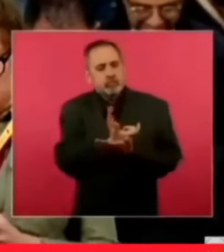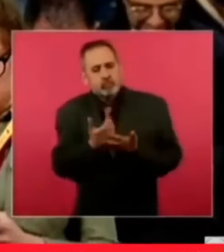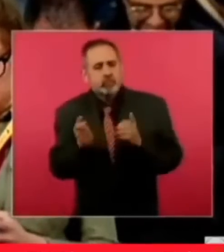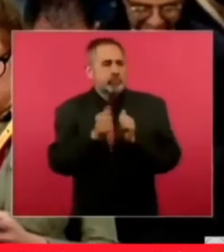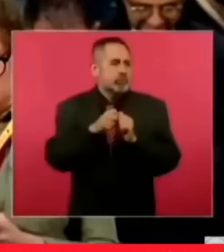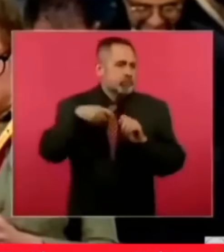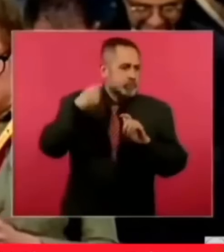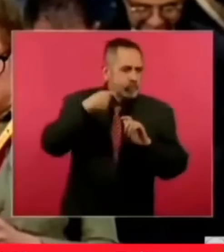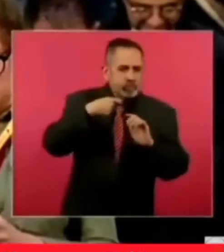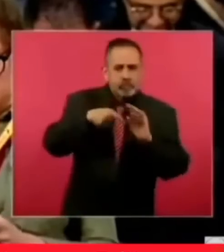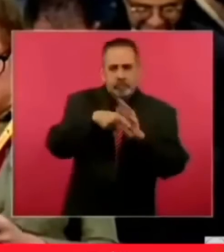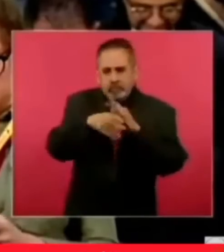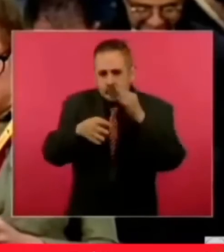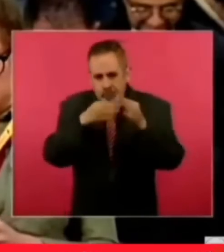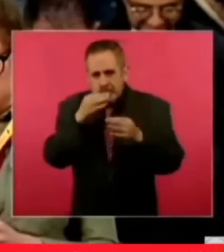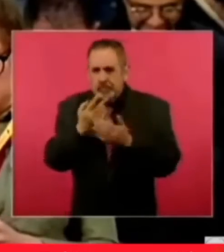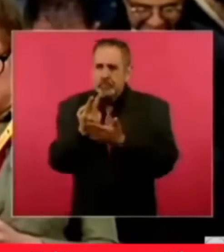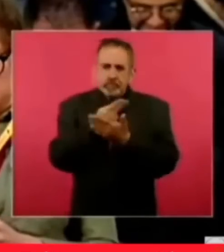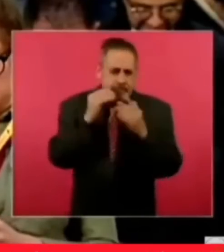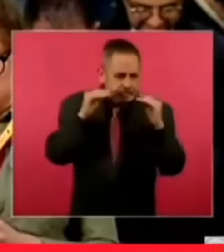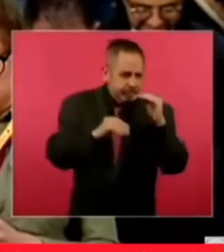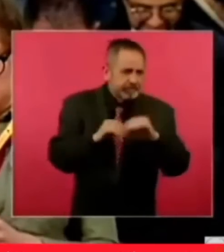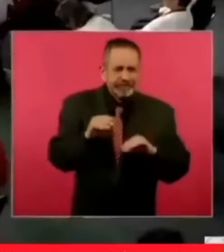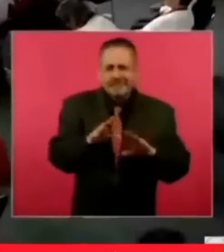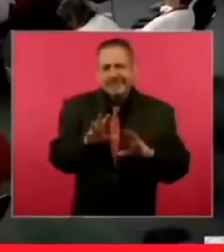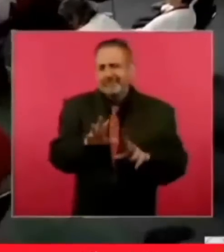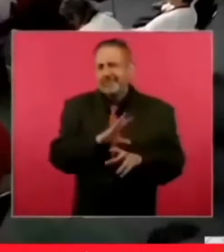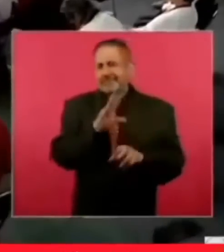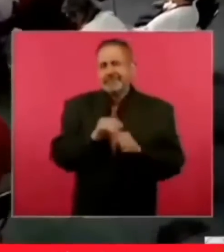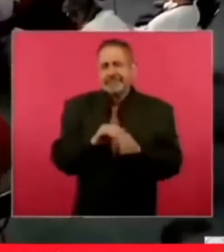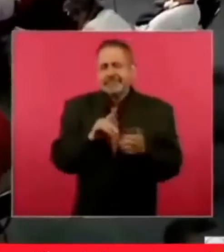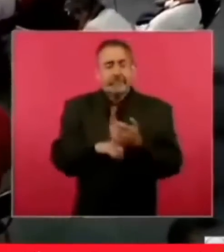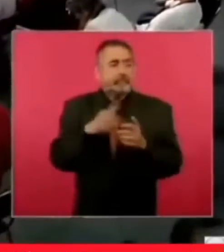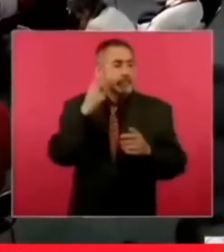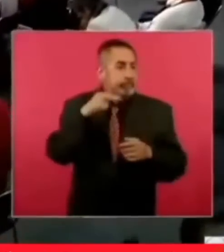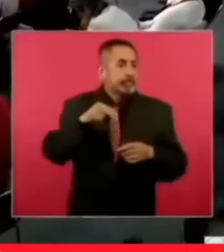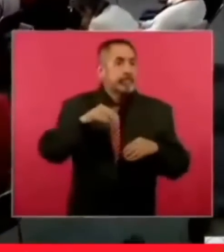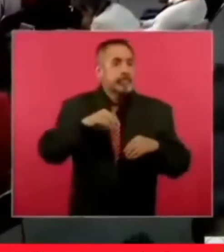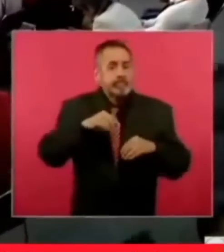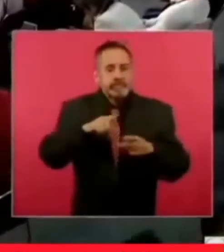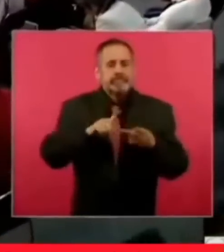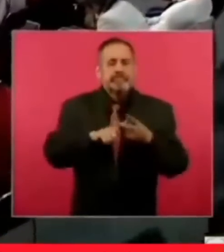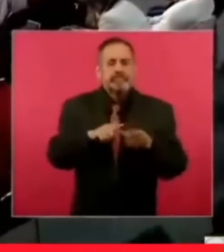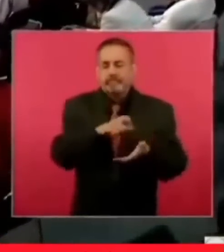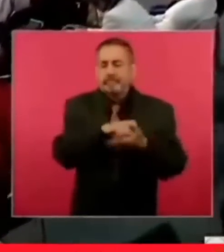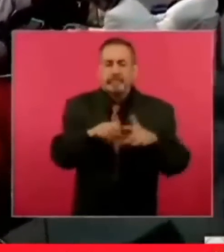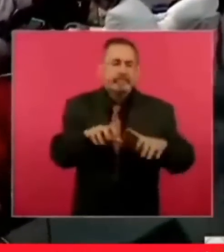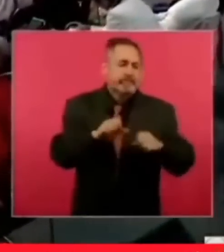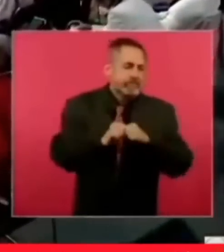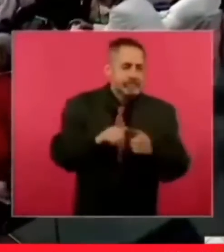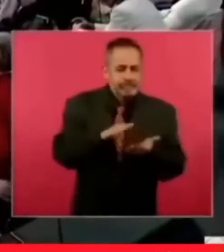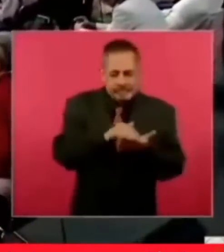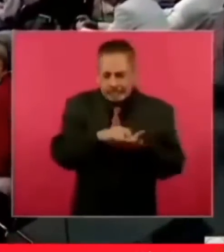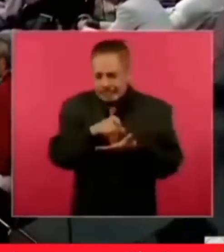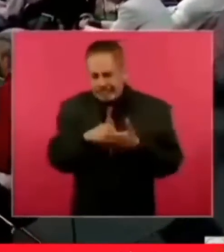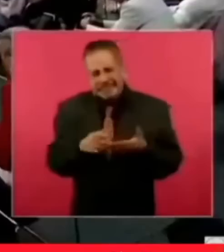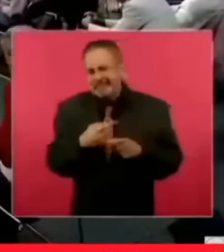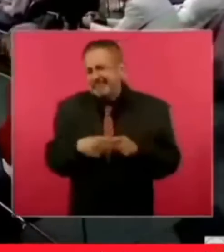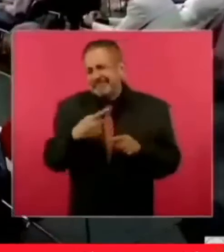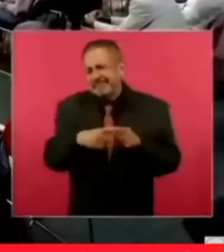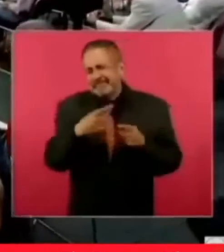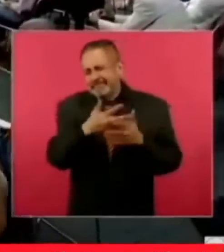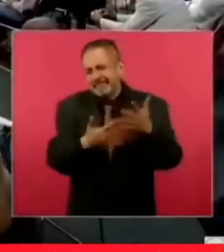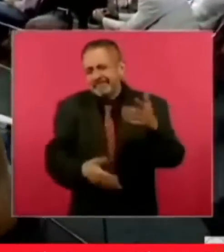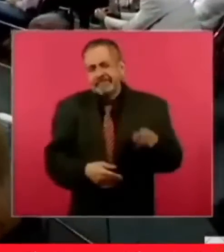los reporteros, el sueldo de los diseñadores, en los viáticos, la adquisición de documentos,